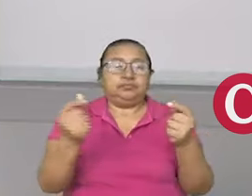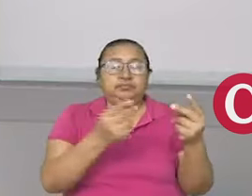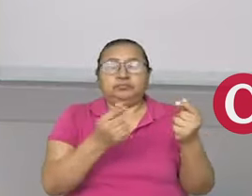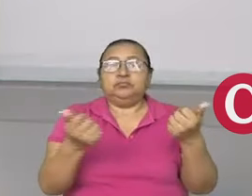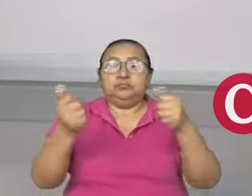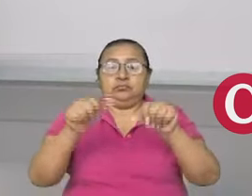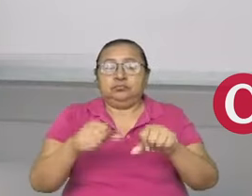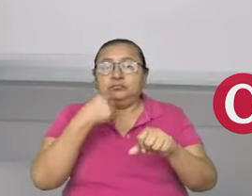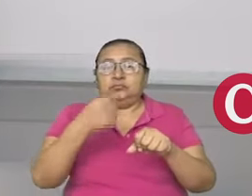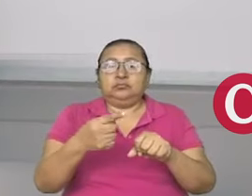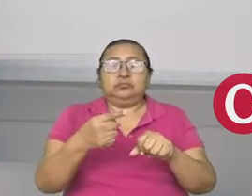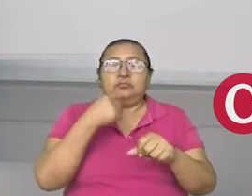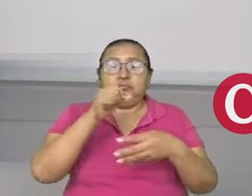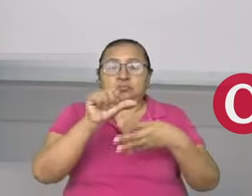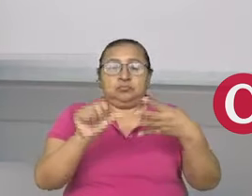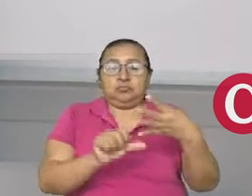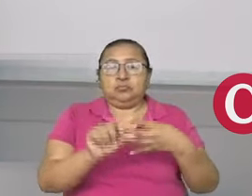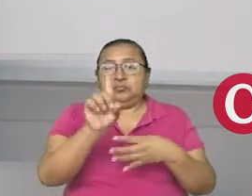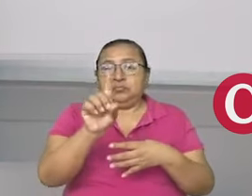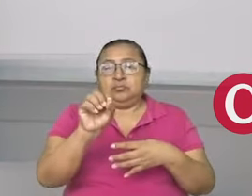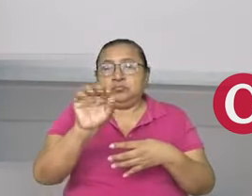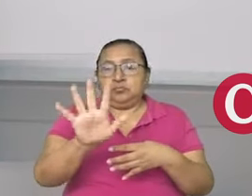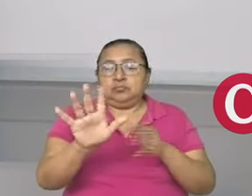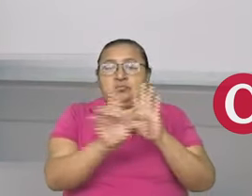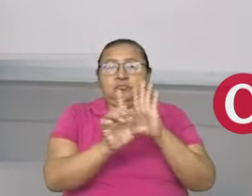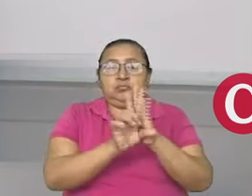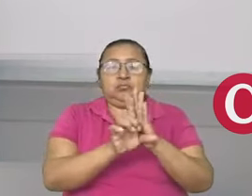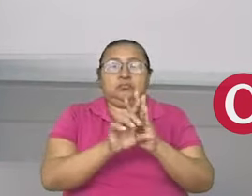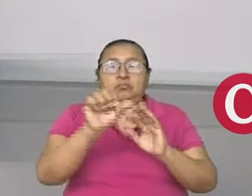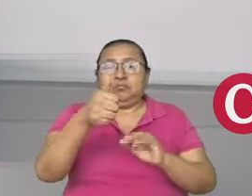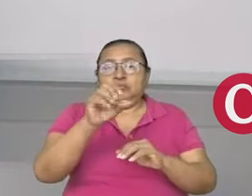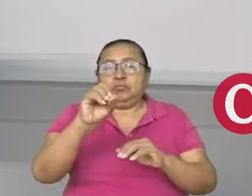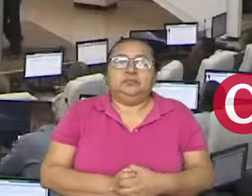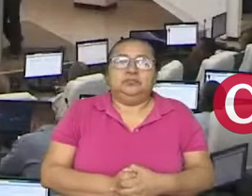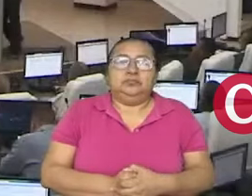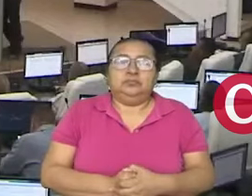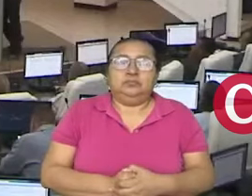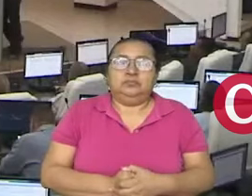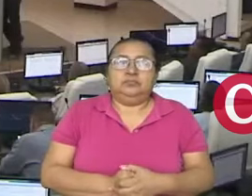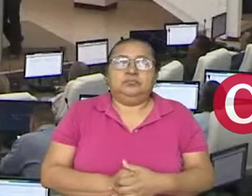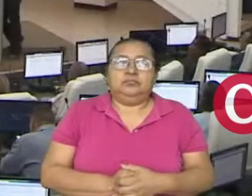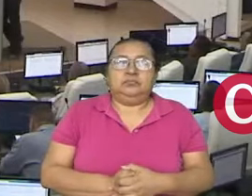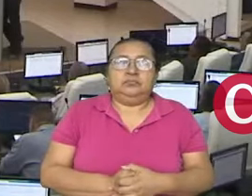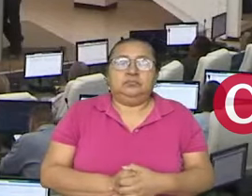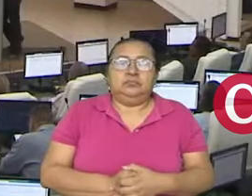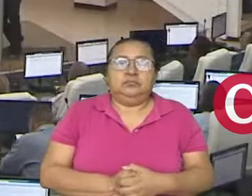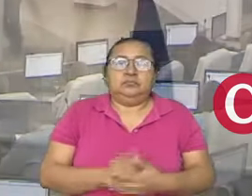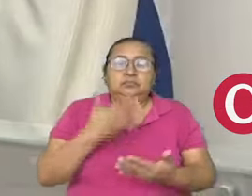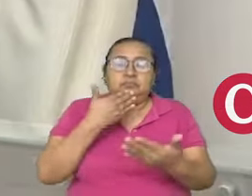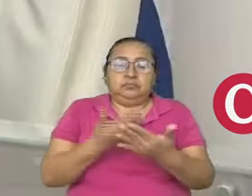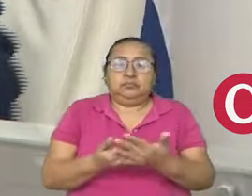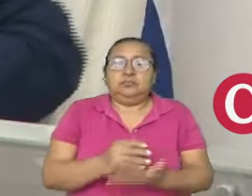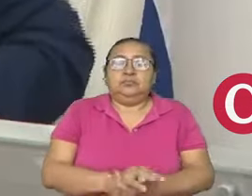Alianza el régimen decidirá si las acepta o no Además con estas reformas todas las ongs no serán